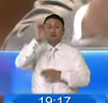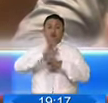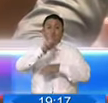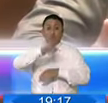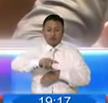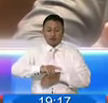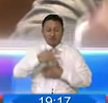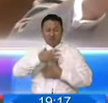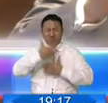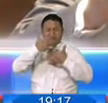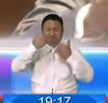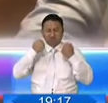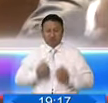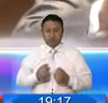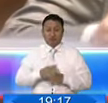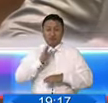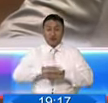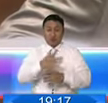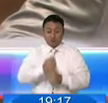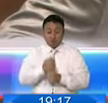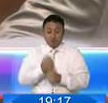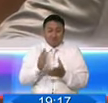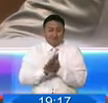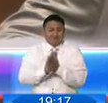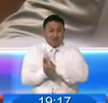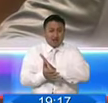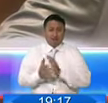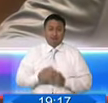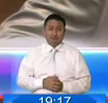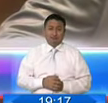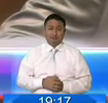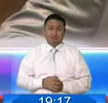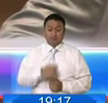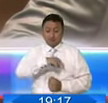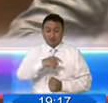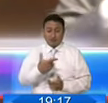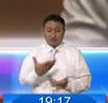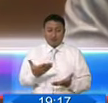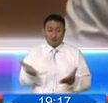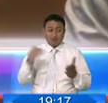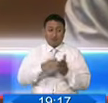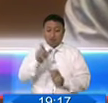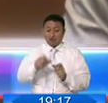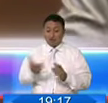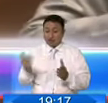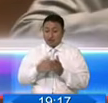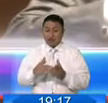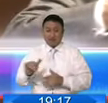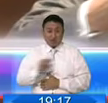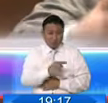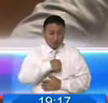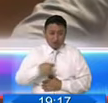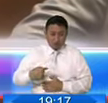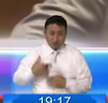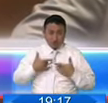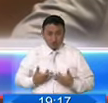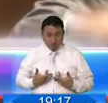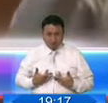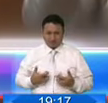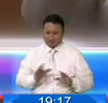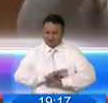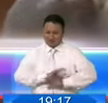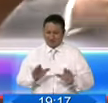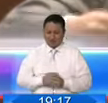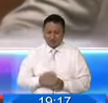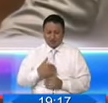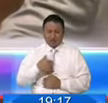indignados por esta inseguridad que existe en el país donde no queremos que nadie más sufra lo que hemos sufrido nosotros y